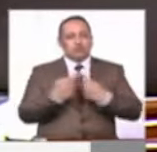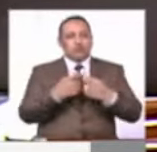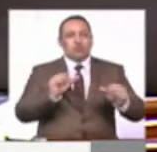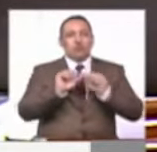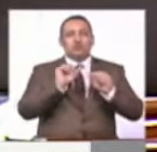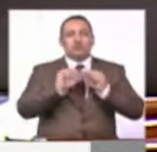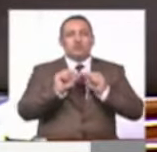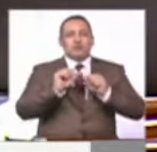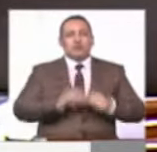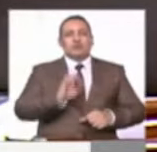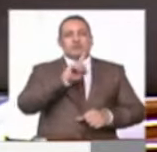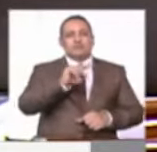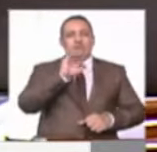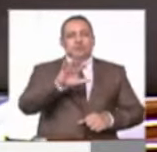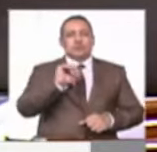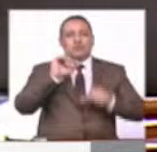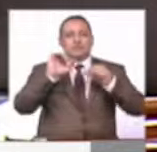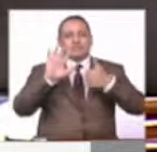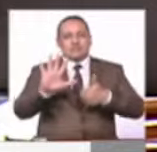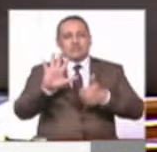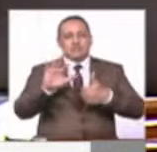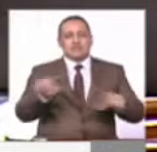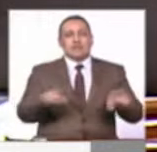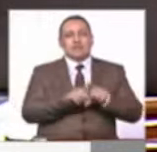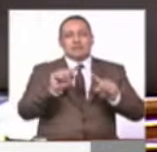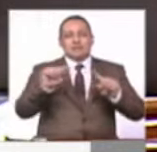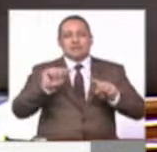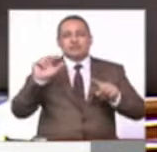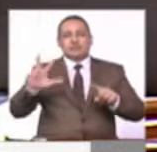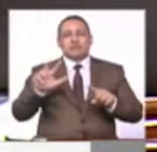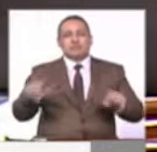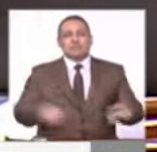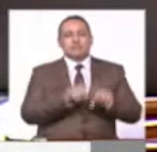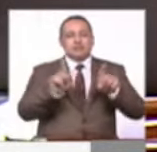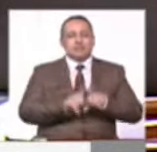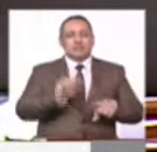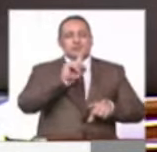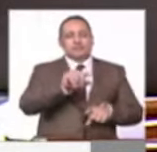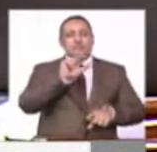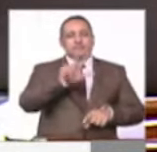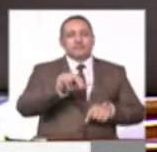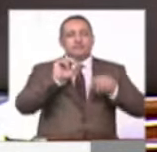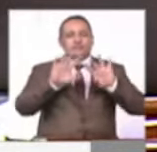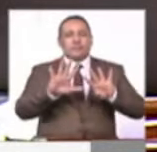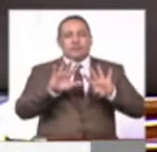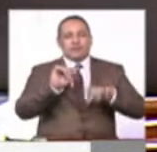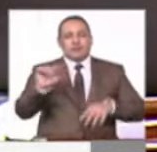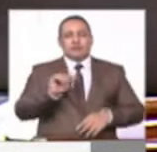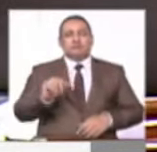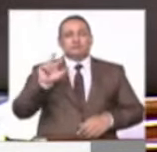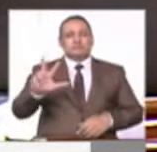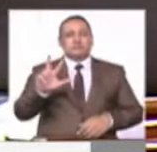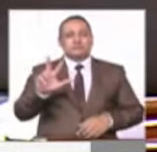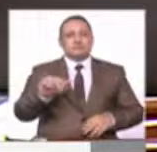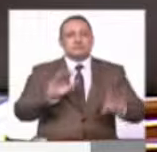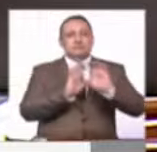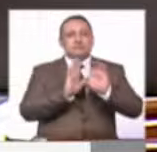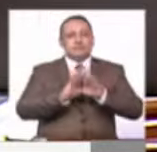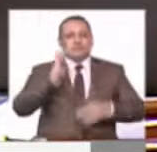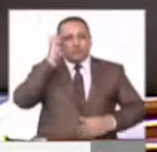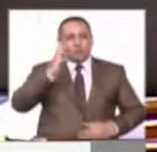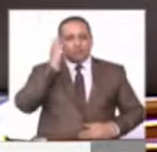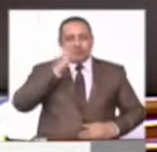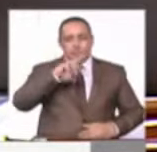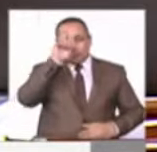artículos 156 inciso 3 y 139 inciso 3 de la